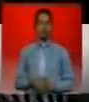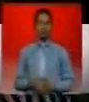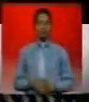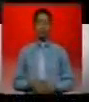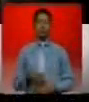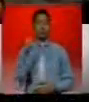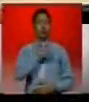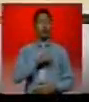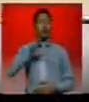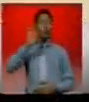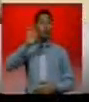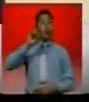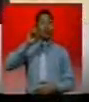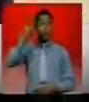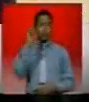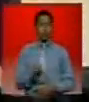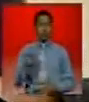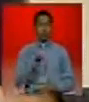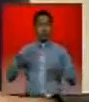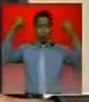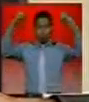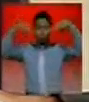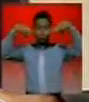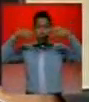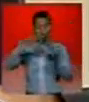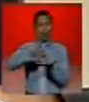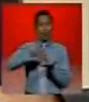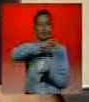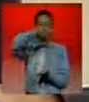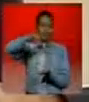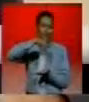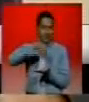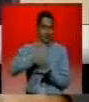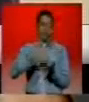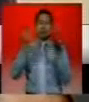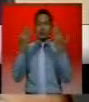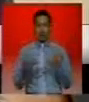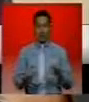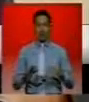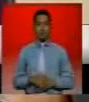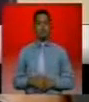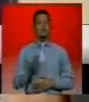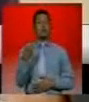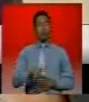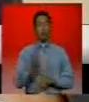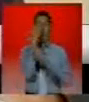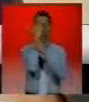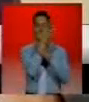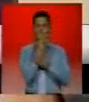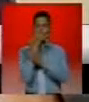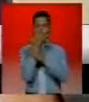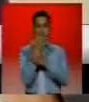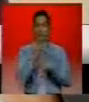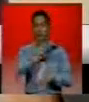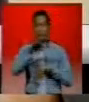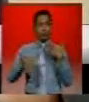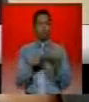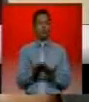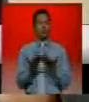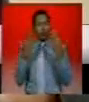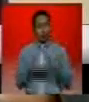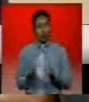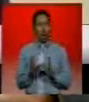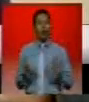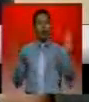más del 90% de la energía eléctrica en la provincia de Manabí. Igual en redes en la provincia de Esmeraldas está prácticamente todo